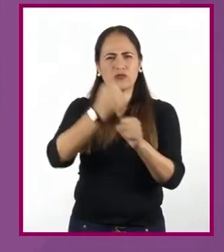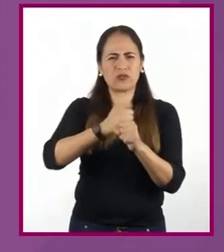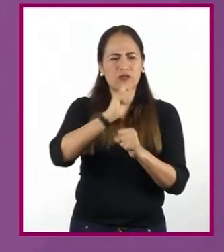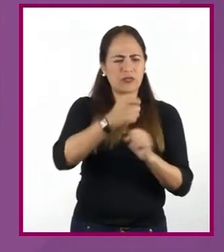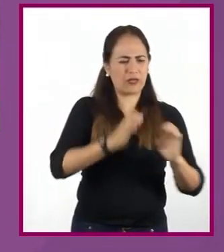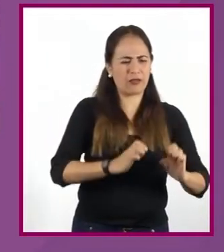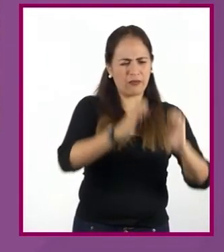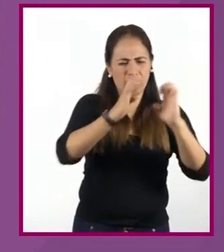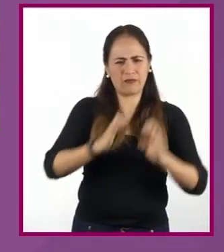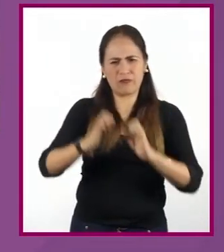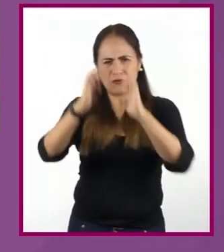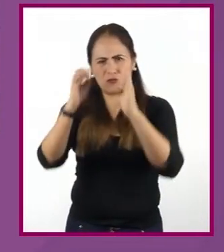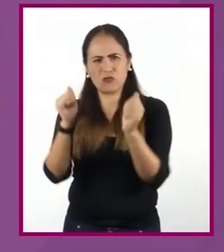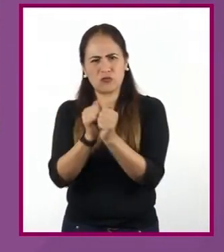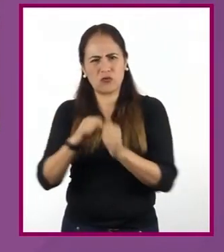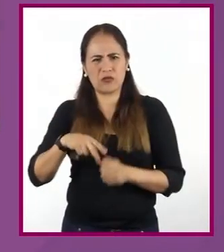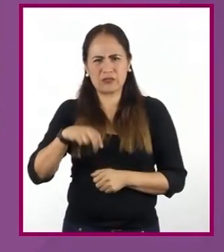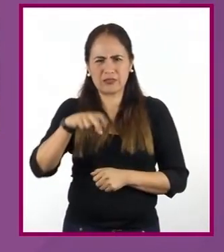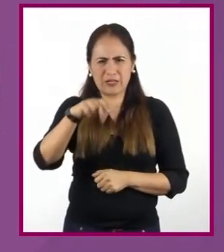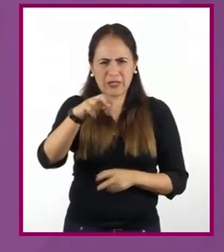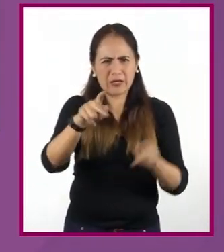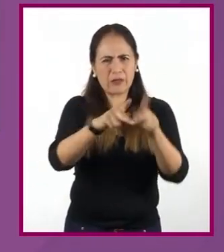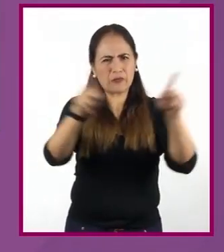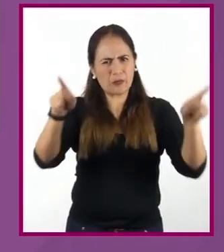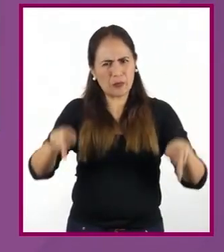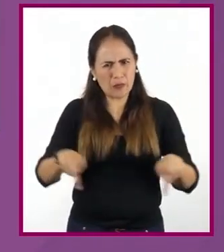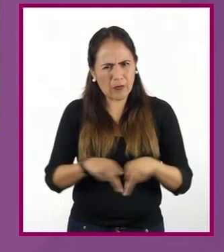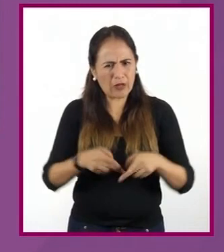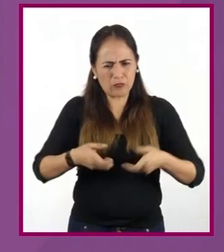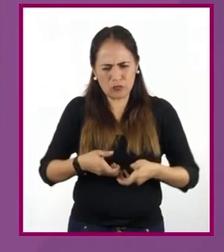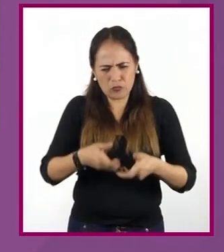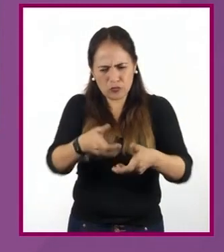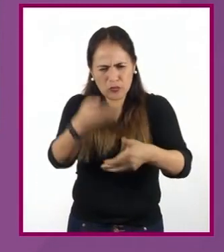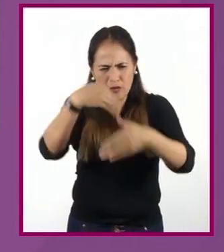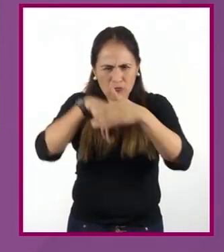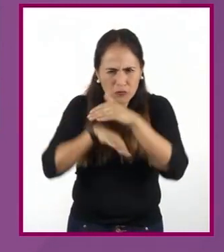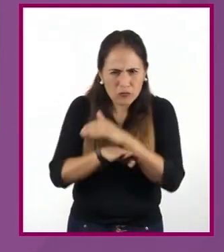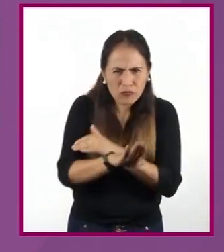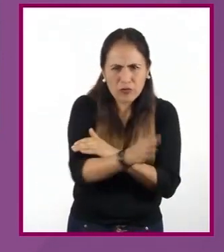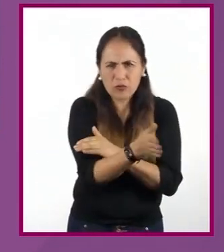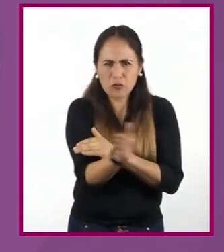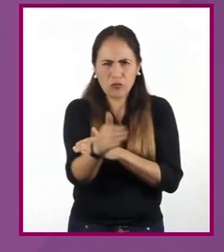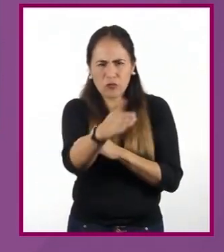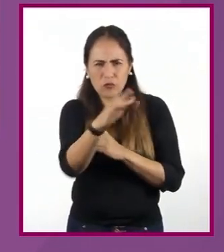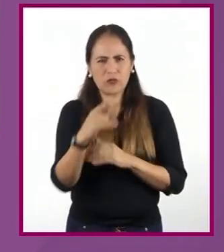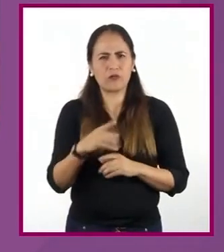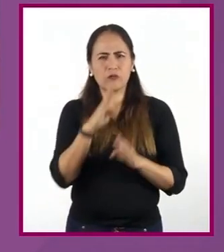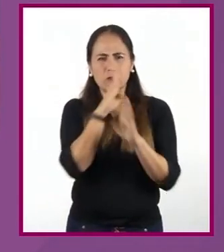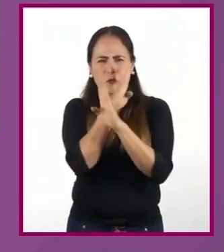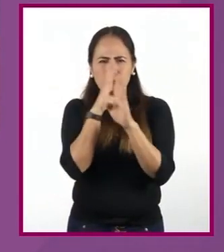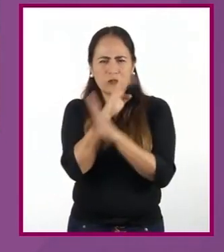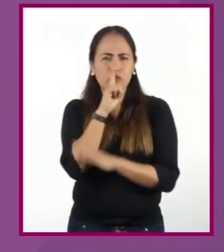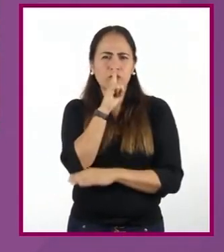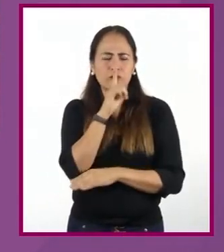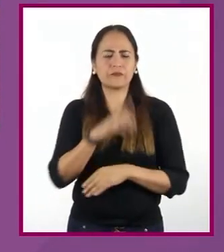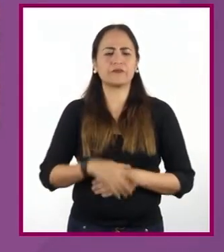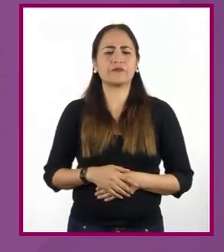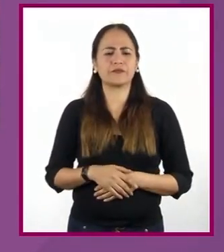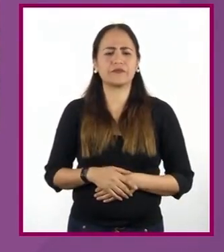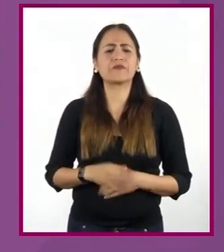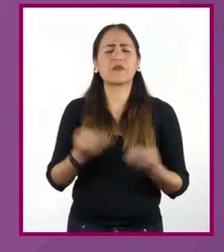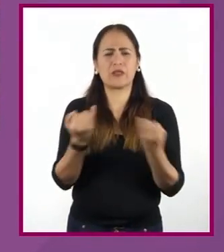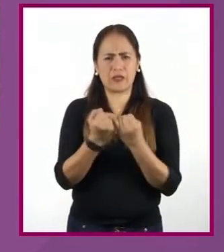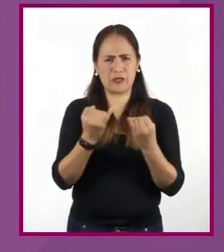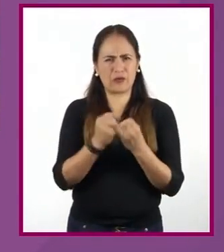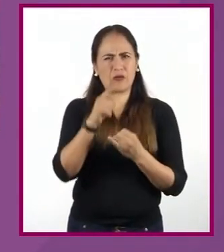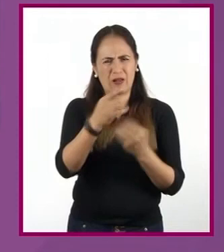con escalinatas, patios, corredores, galerías subterráneas, pasadizos. Aún se observan tableros con